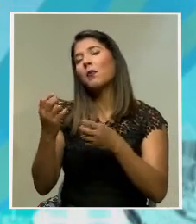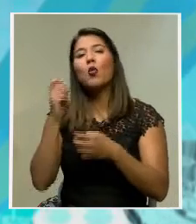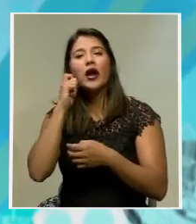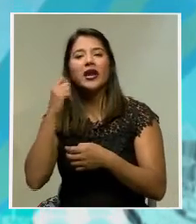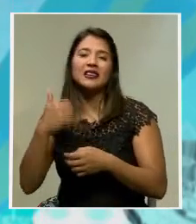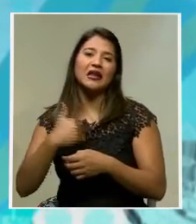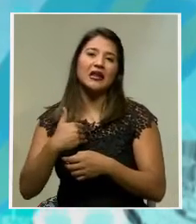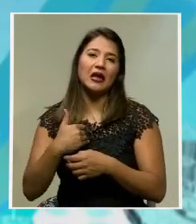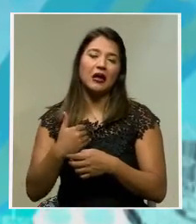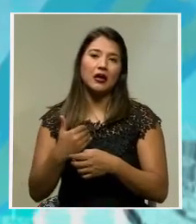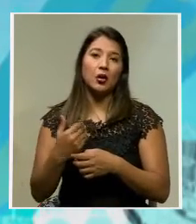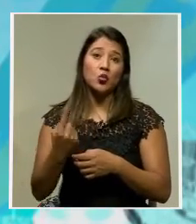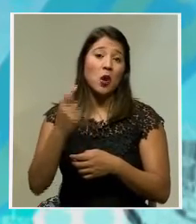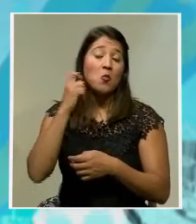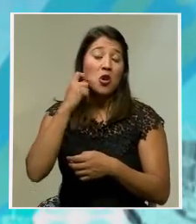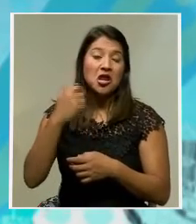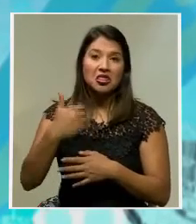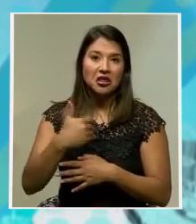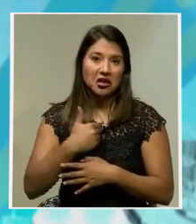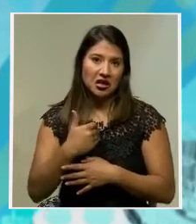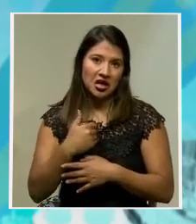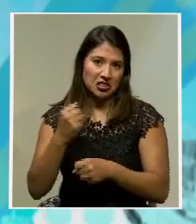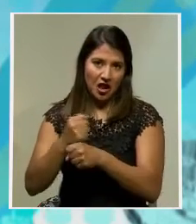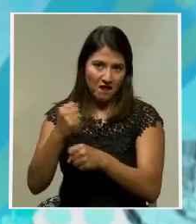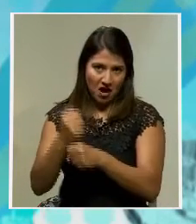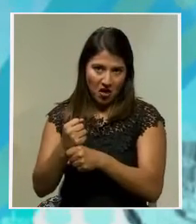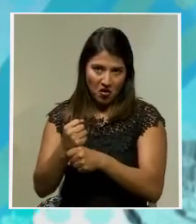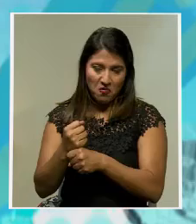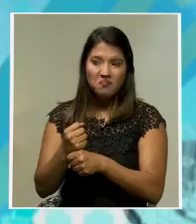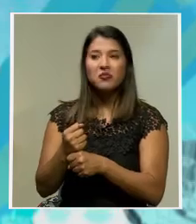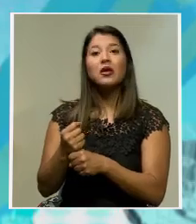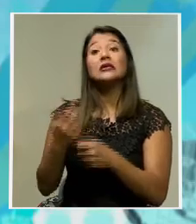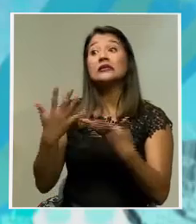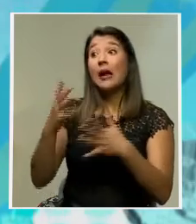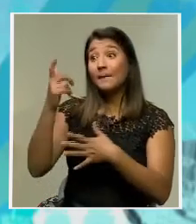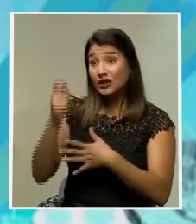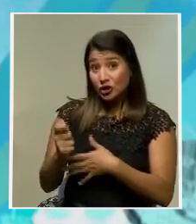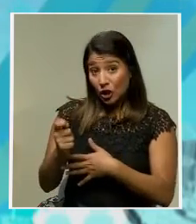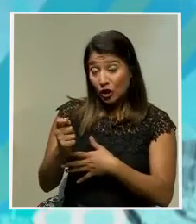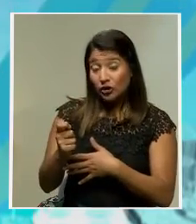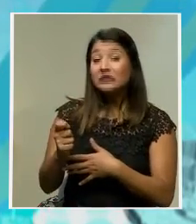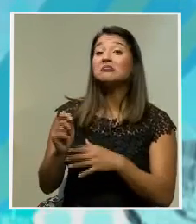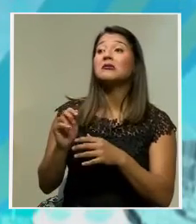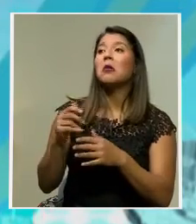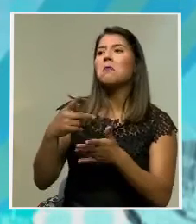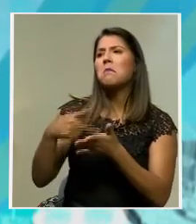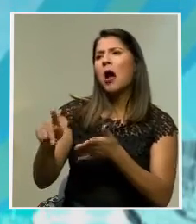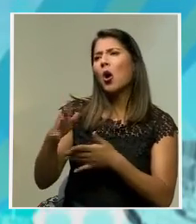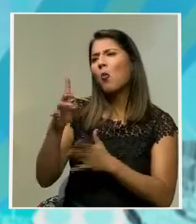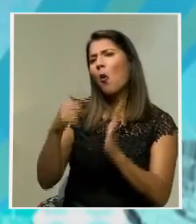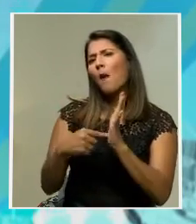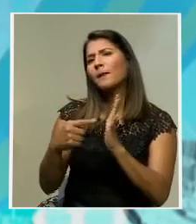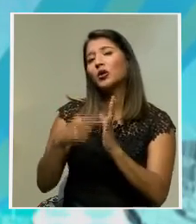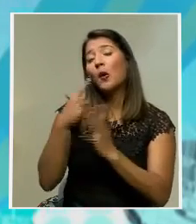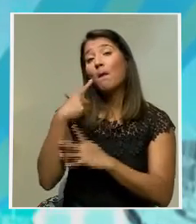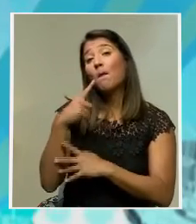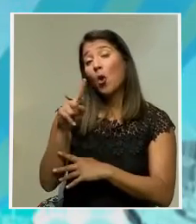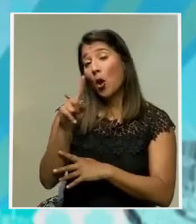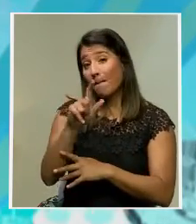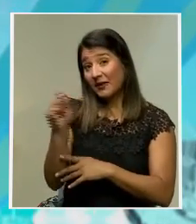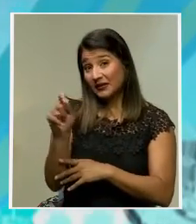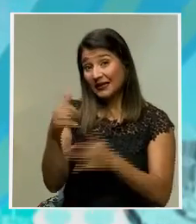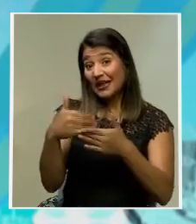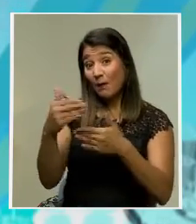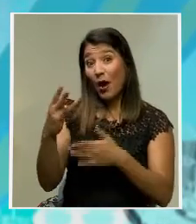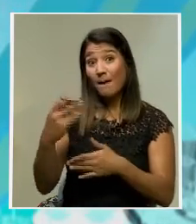varios millones. Impresionante, un sistema realmente que entre todos los costarricenses tenemos que